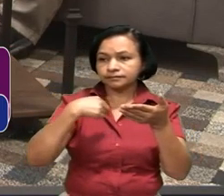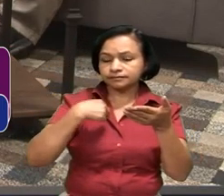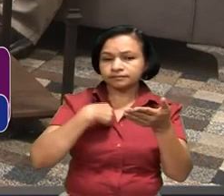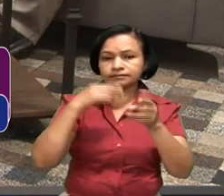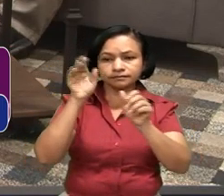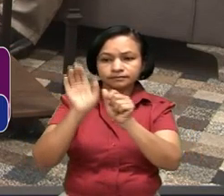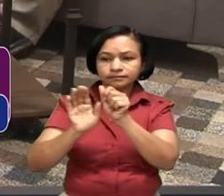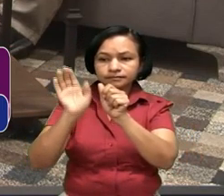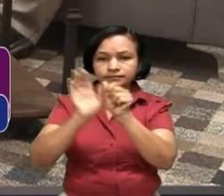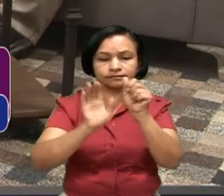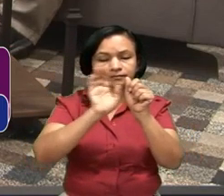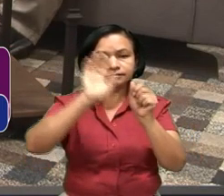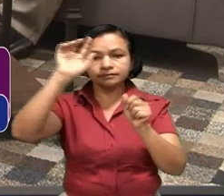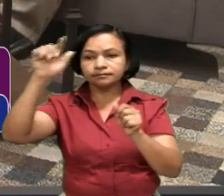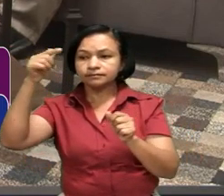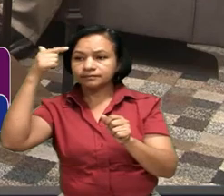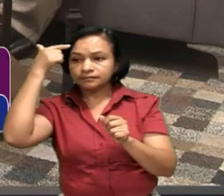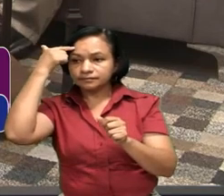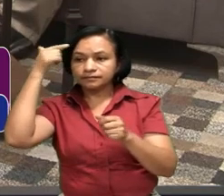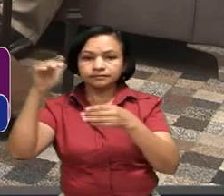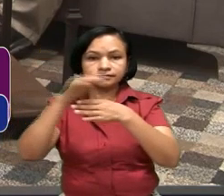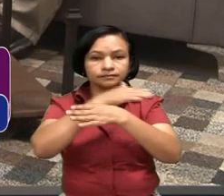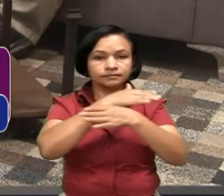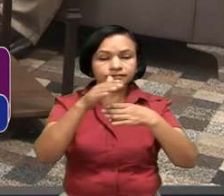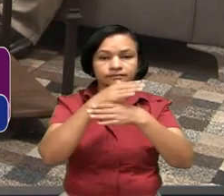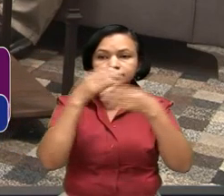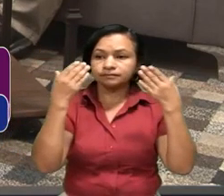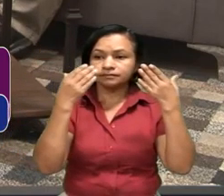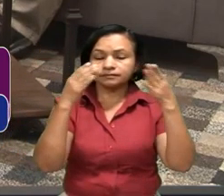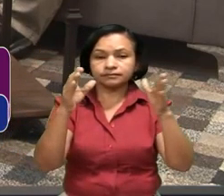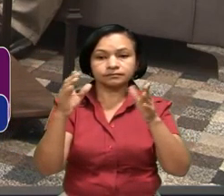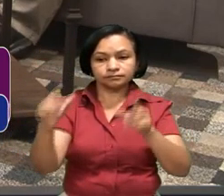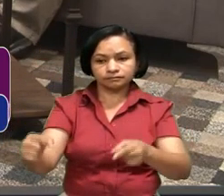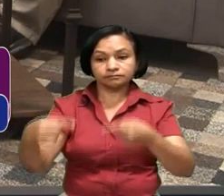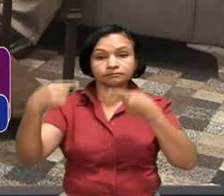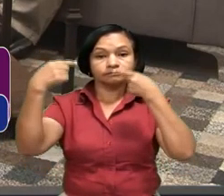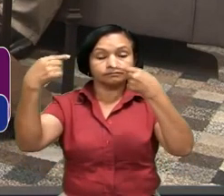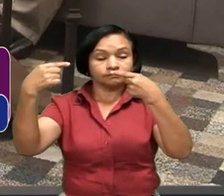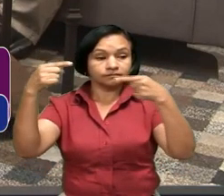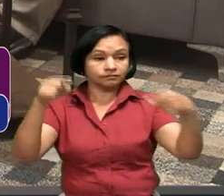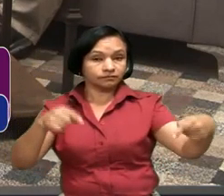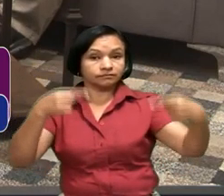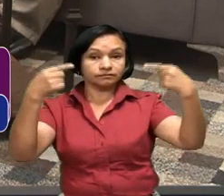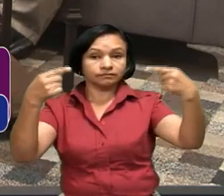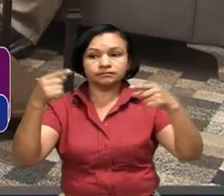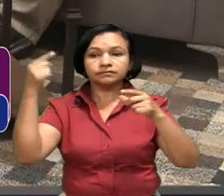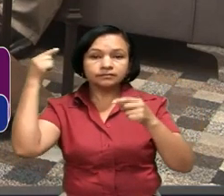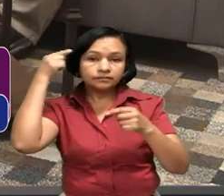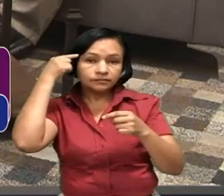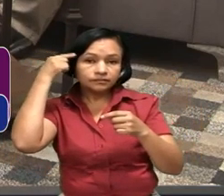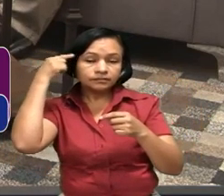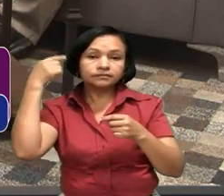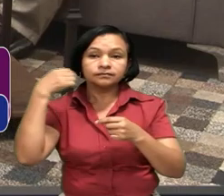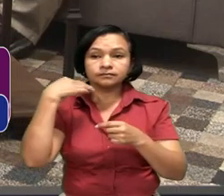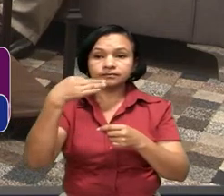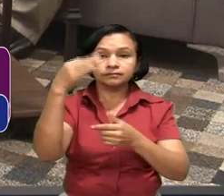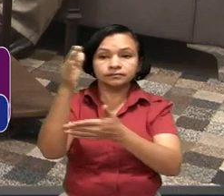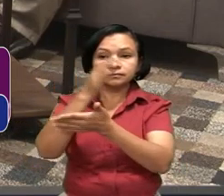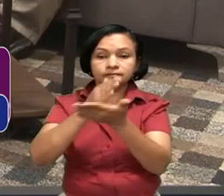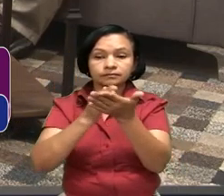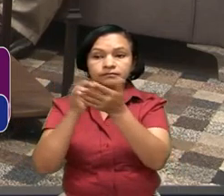gobierno indistintamente de su signo ideológico un enemigo porque se ha llegado a pensar en alguna esfera del